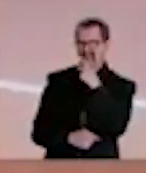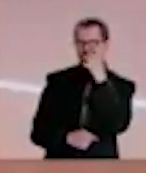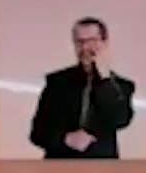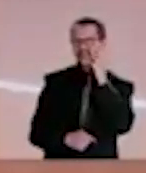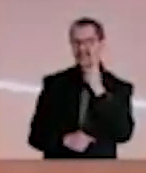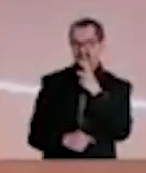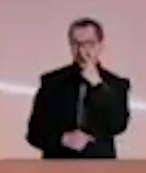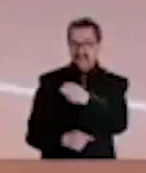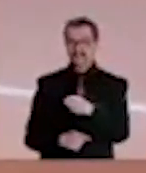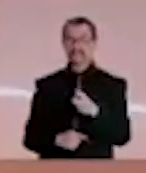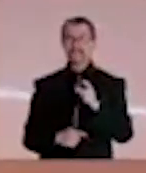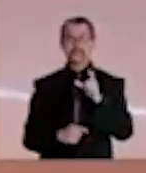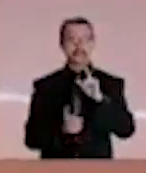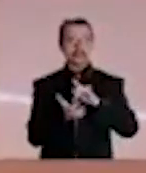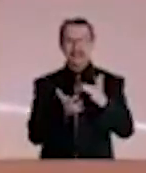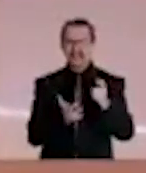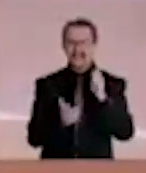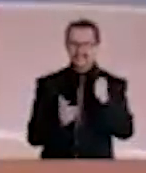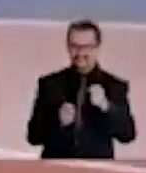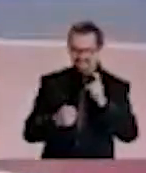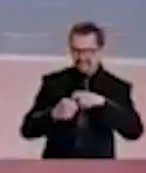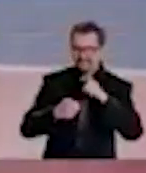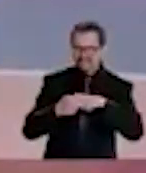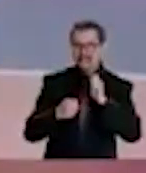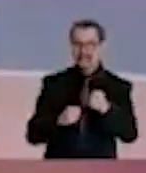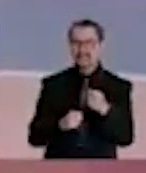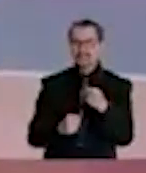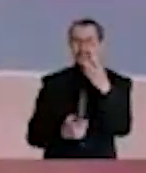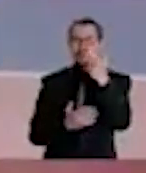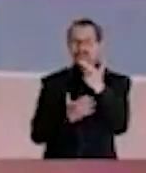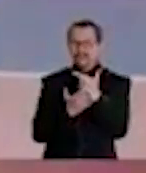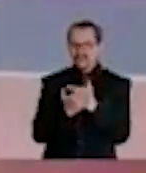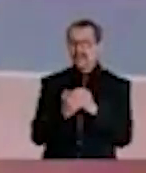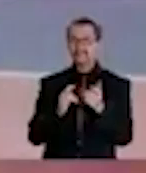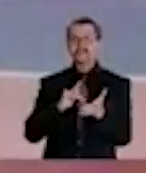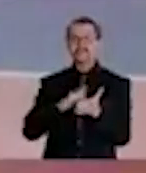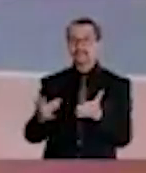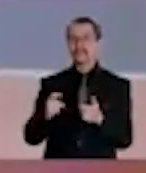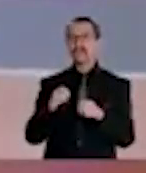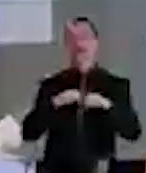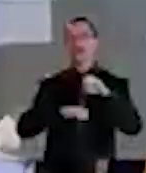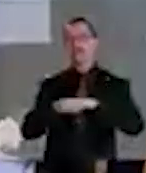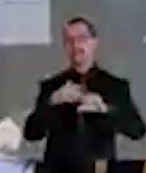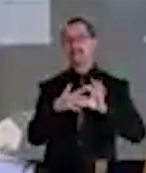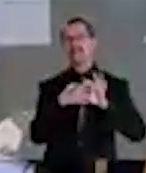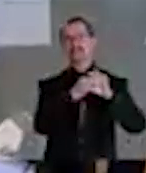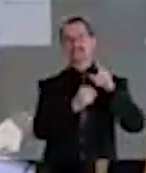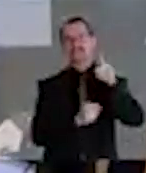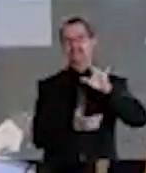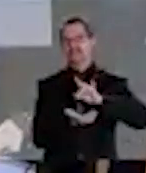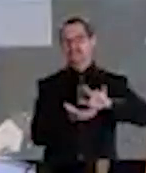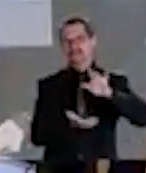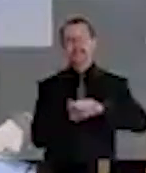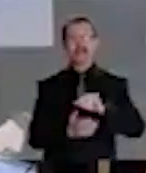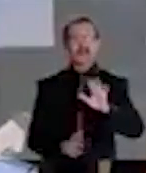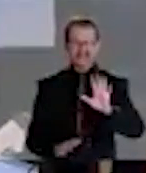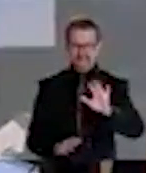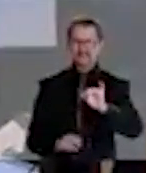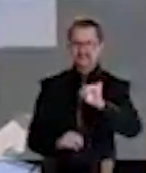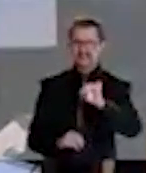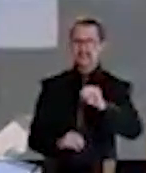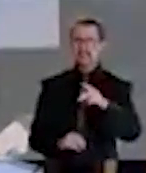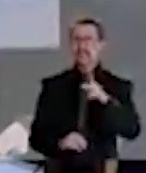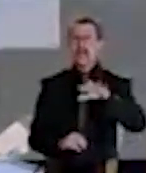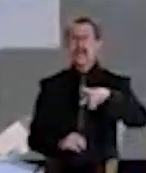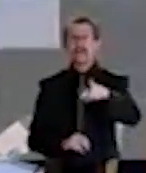haciendo un trabajo compartido así que candidato para usted tendrá ahorita ya clara diferencia de las deportaciones la